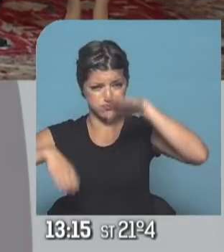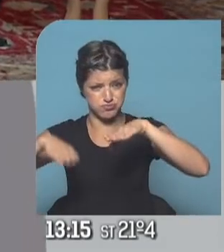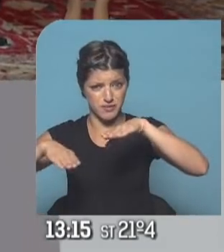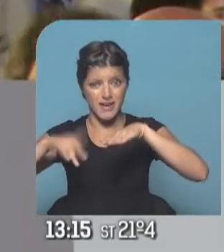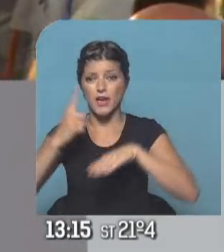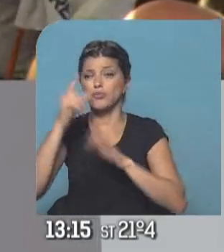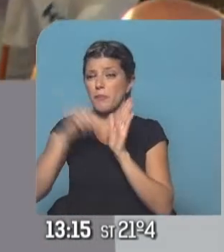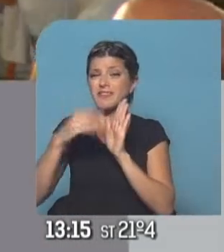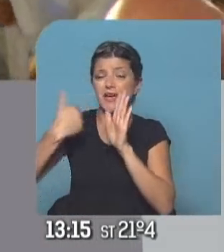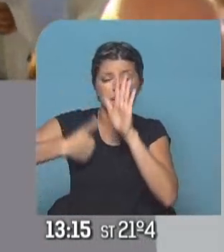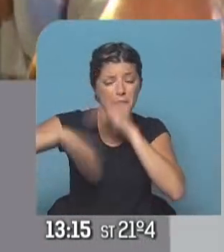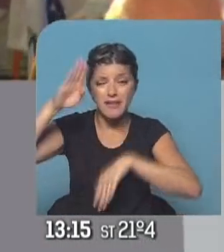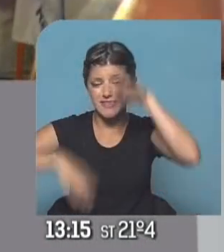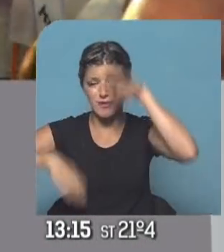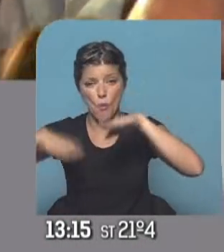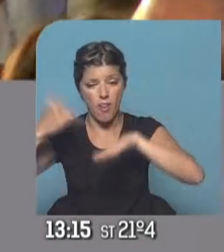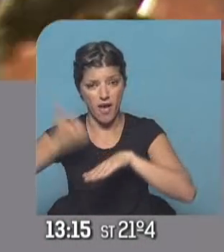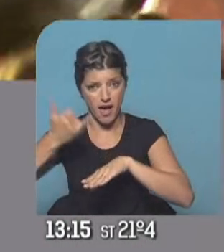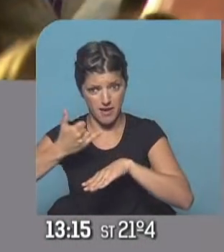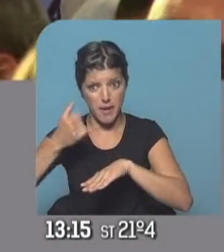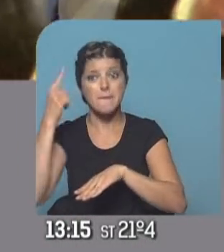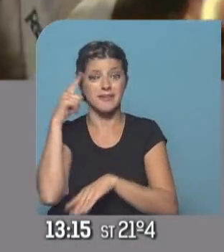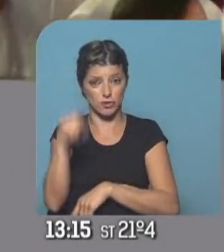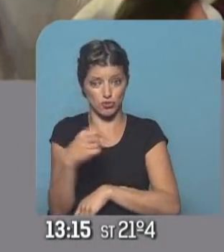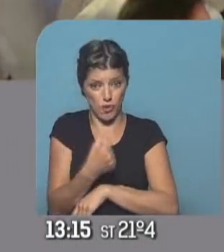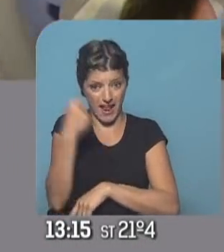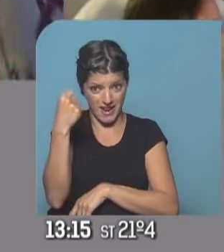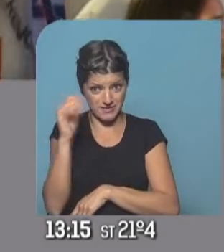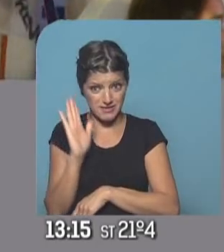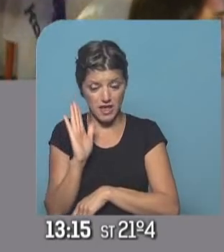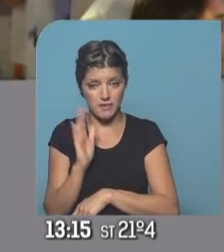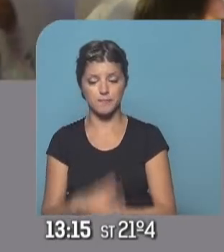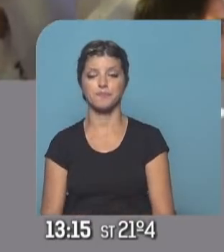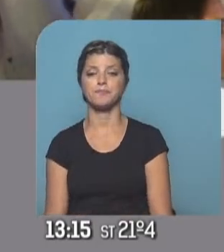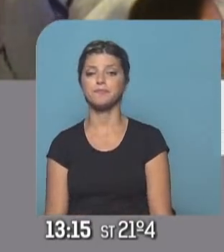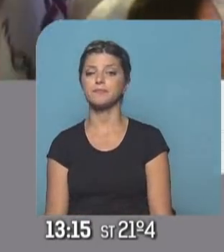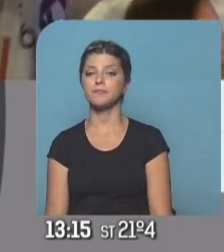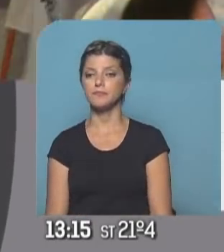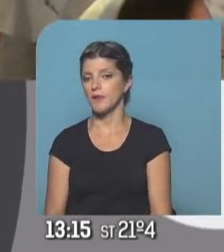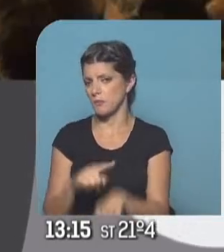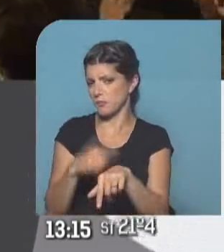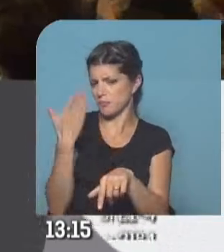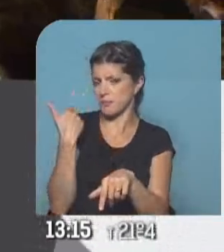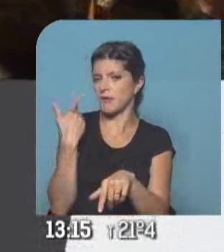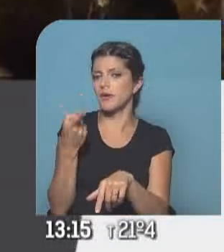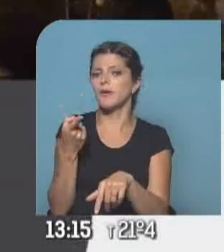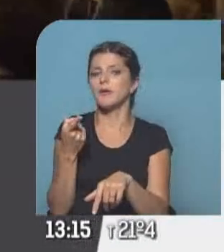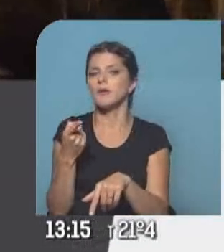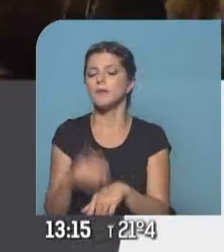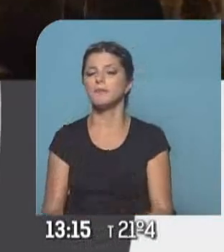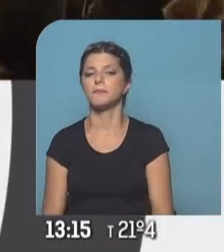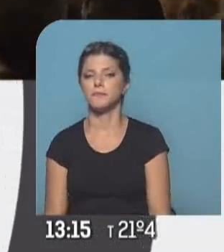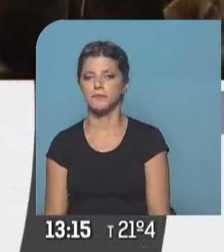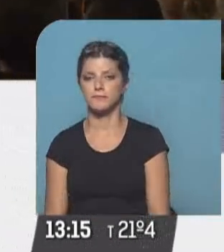más desiguales para su nivel de ingresos, por lo menos. Y últimamente se dio el debate sobre el tema del